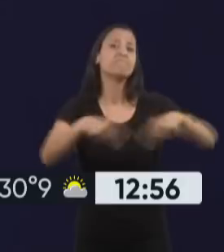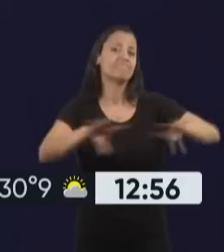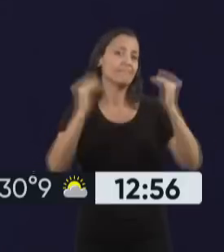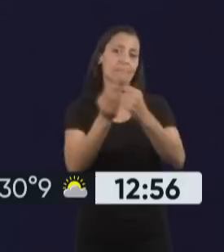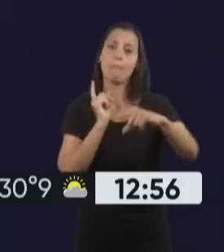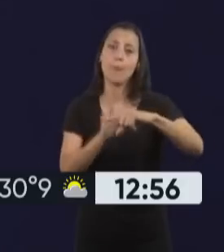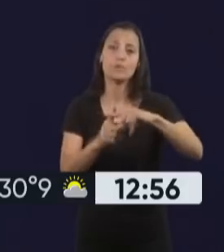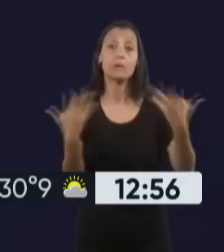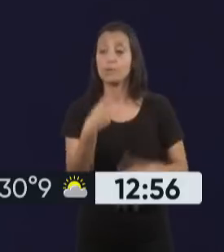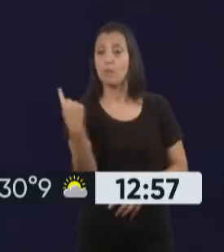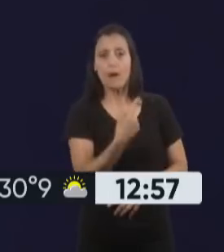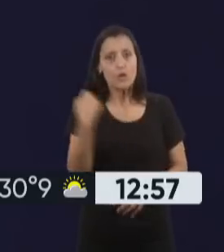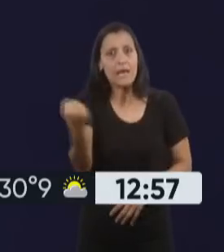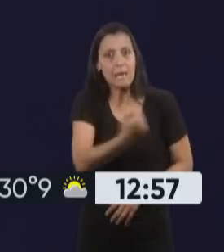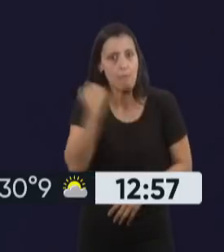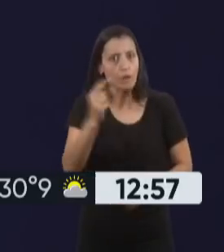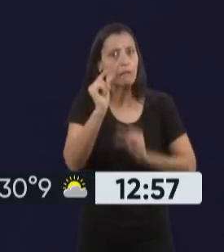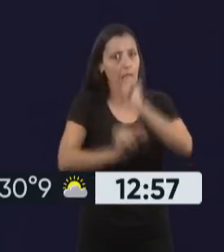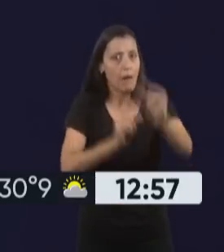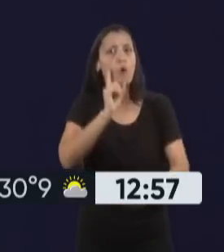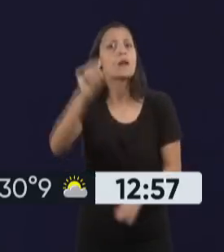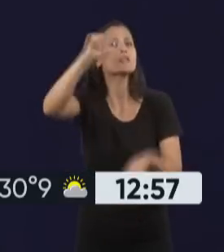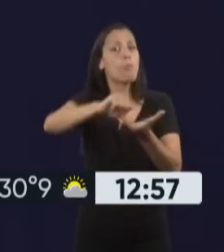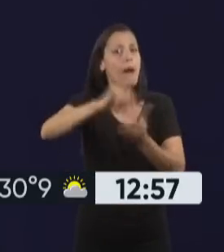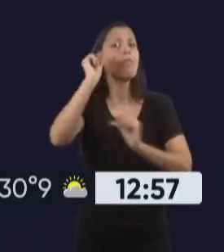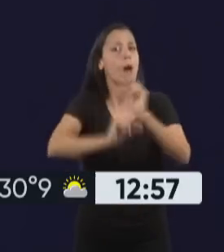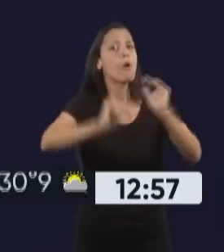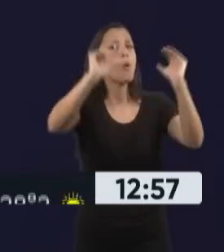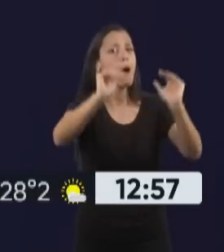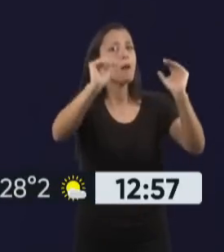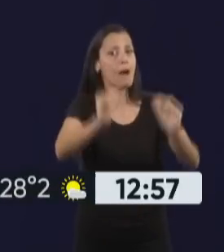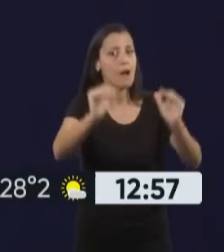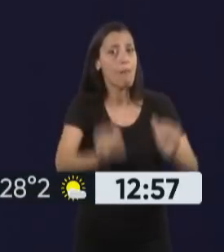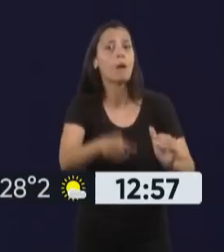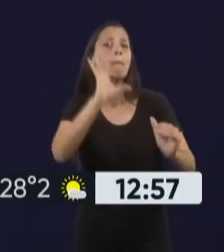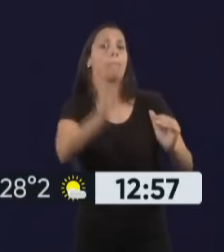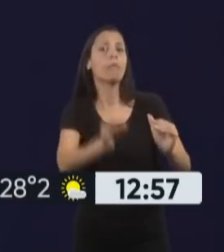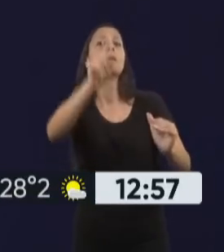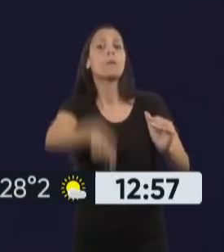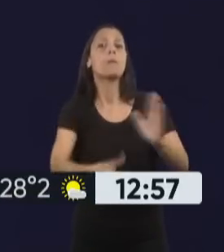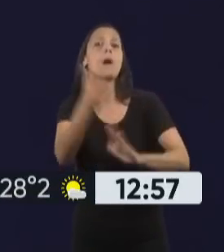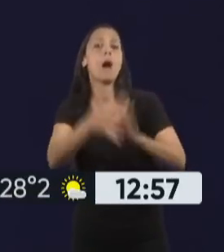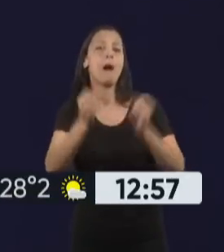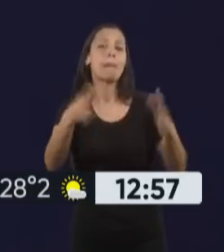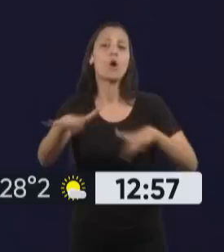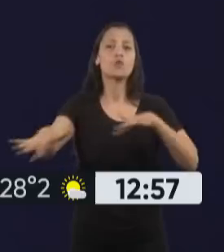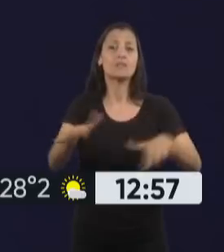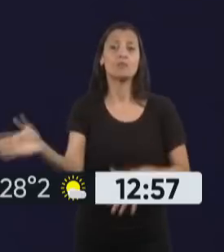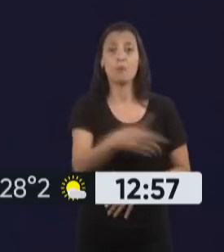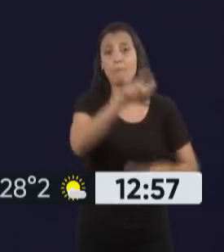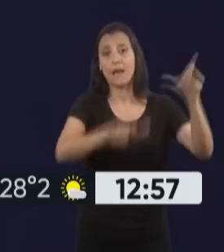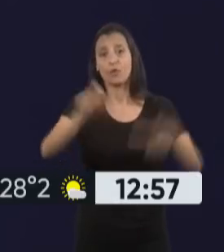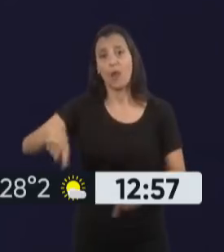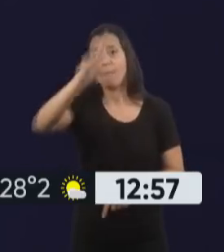importante que se siga desplomando el riesgo país, en virtud de que es una mejora para la situación de todos los argentinos en